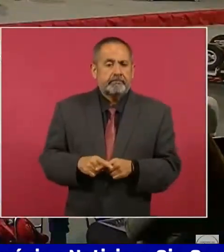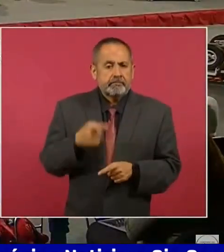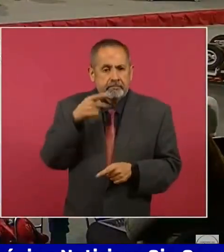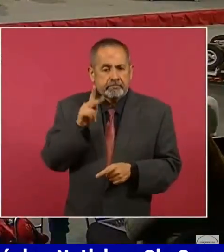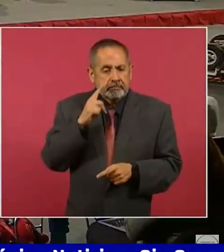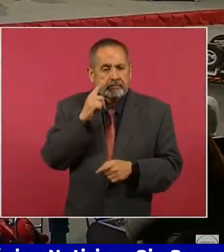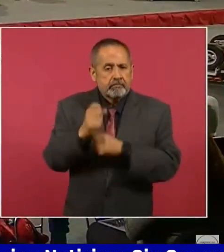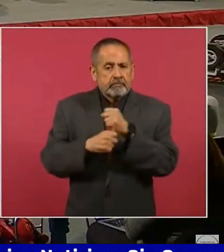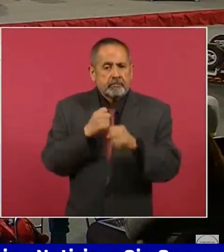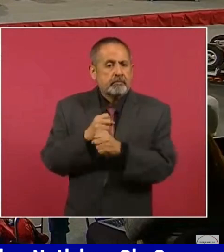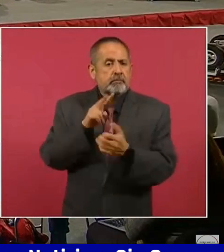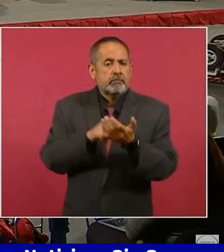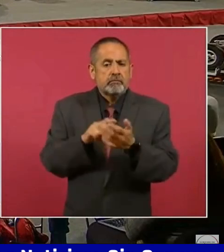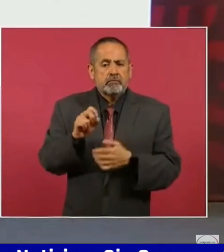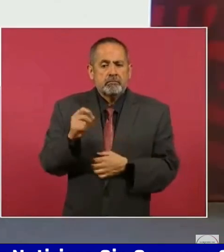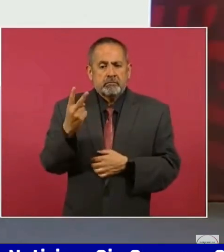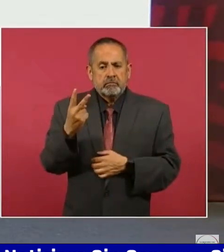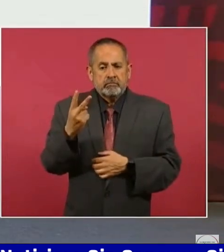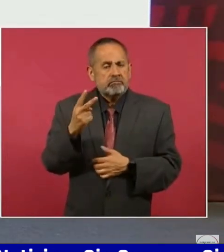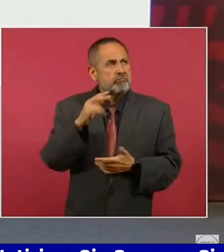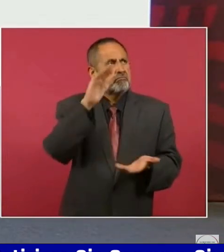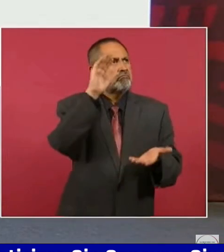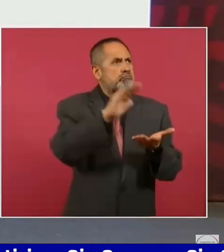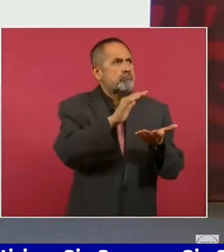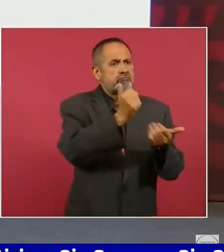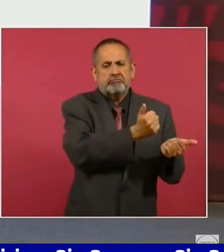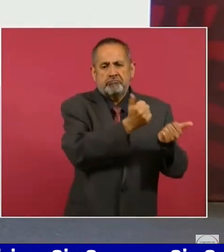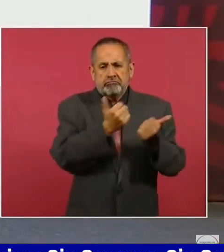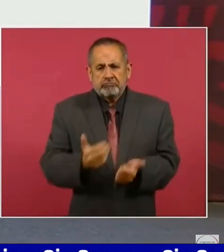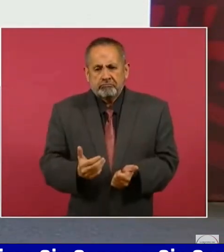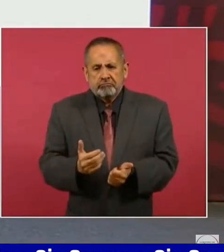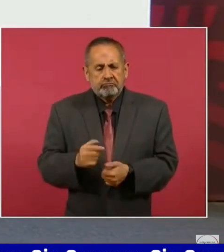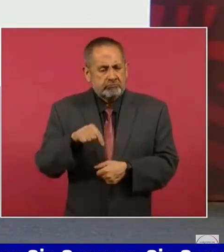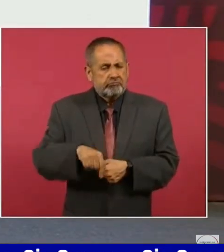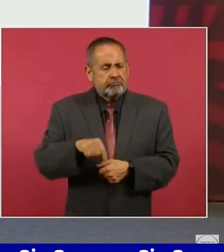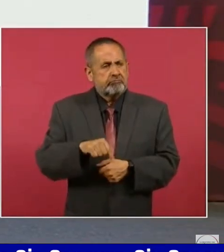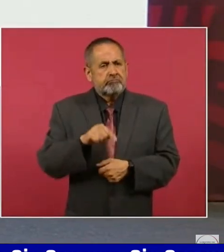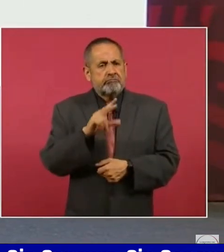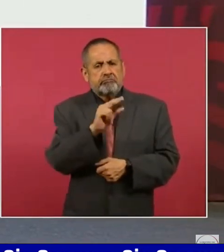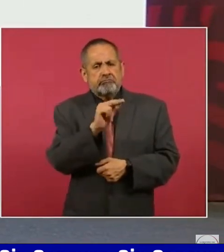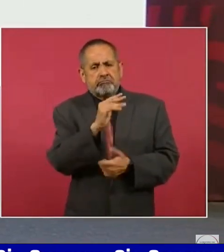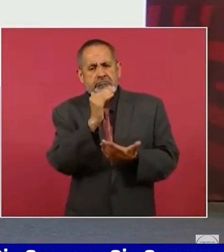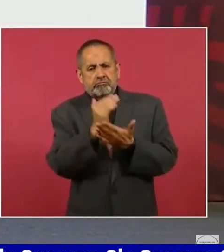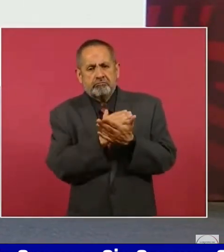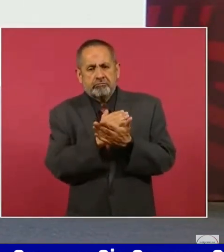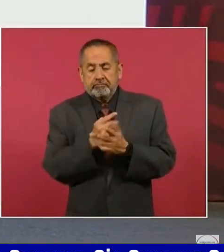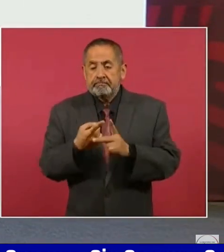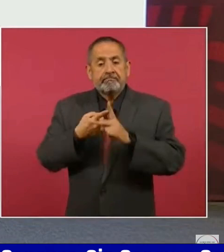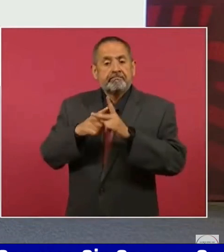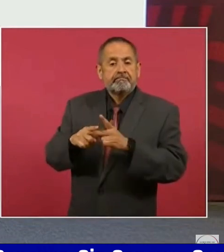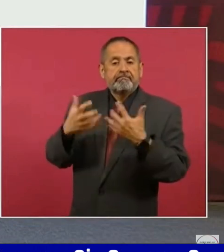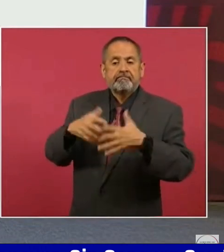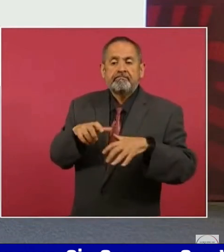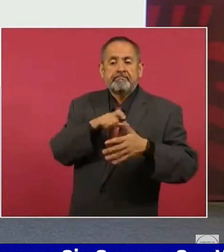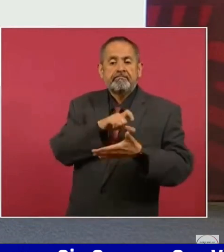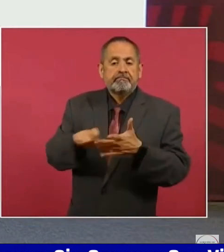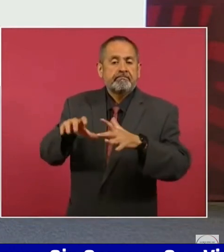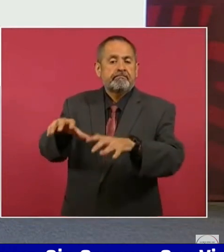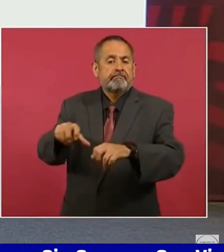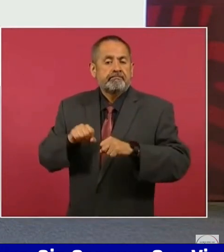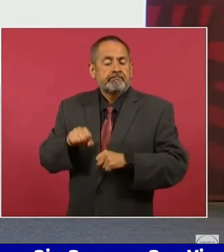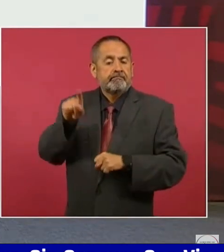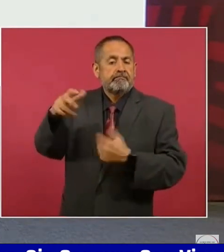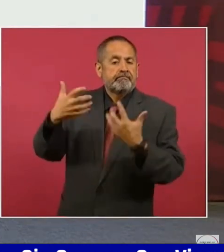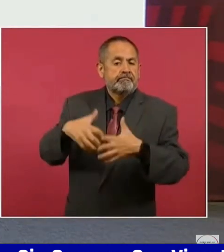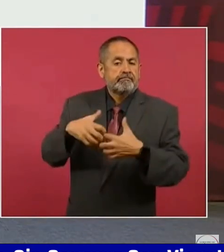22 ya empezamos a disminuir sustancialmente las importaciones? Por la entrada de Deer Park. Estas son las gasolinas que